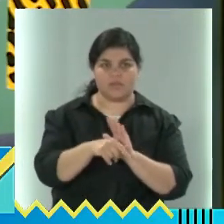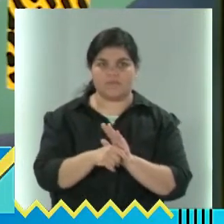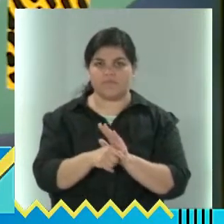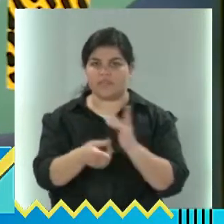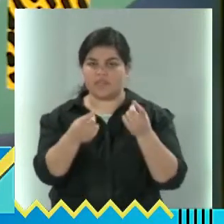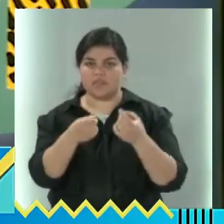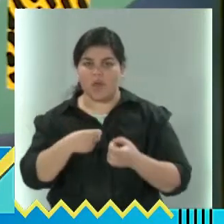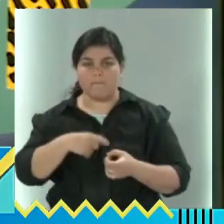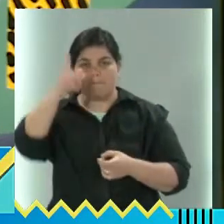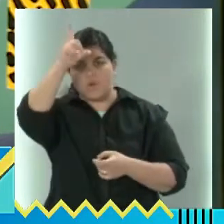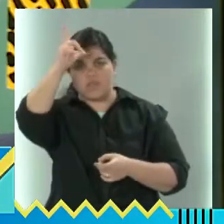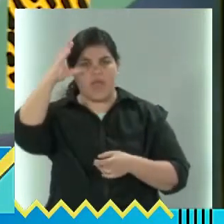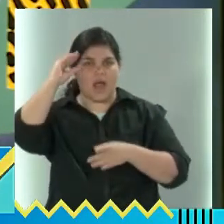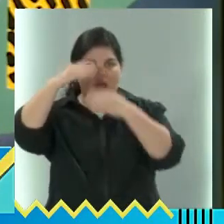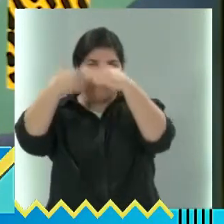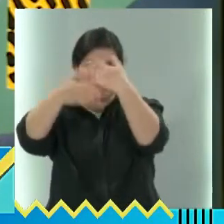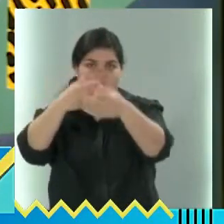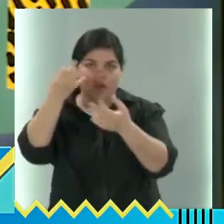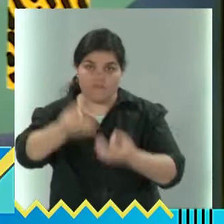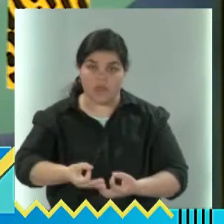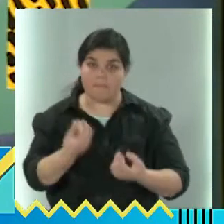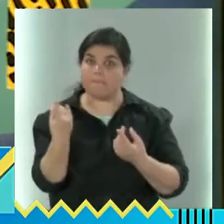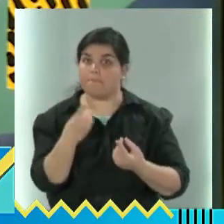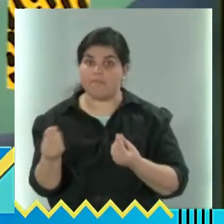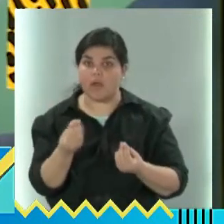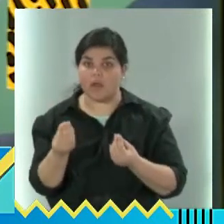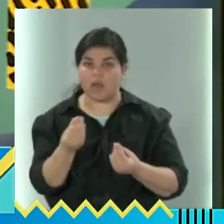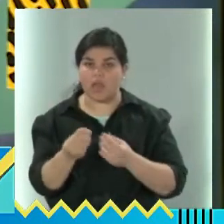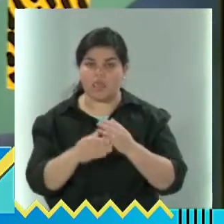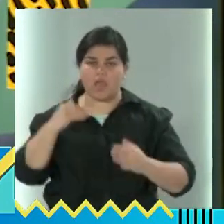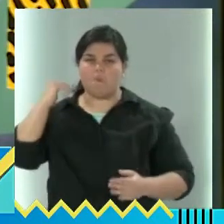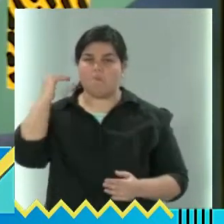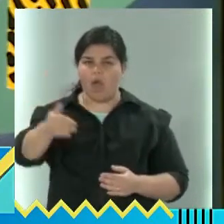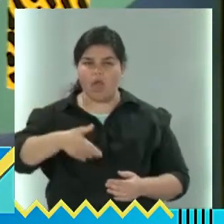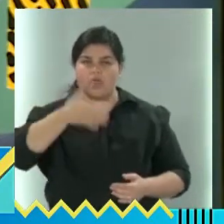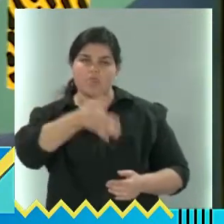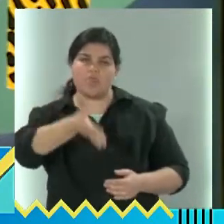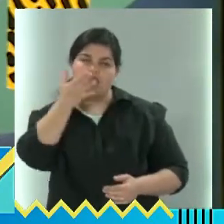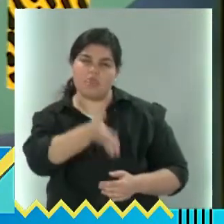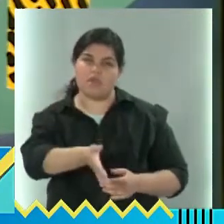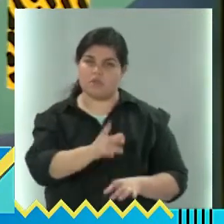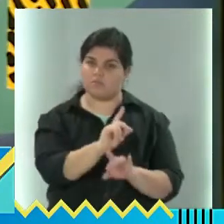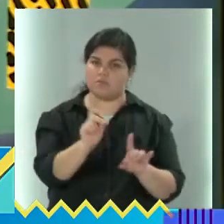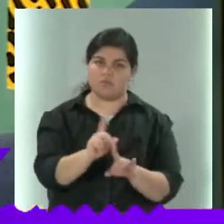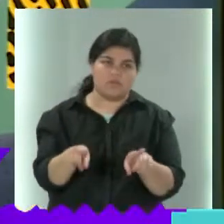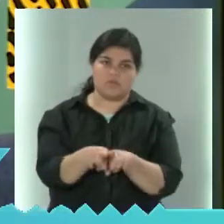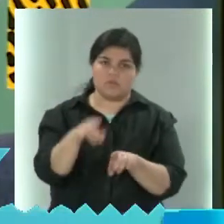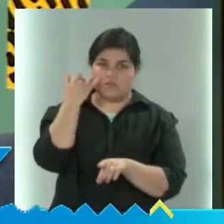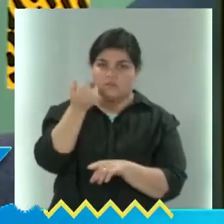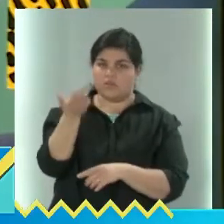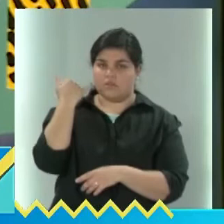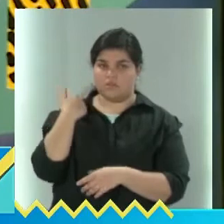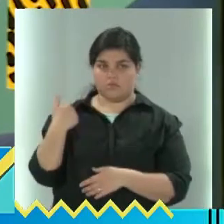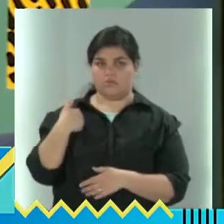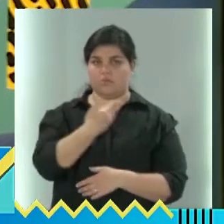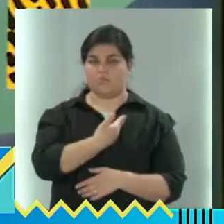policía muy bien capacitada para evitar los excesos, que es a lo que le tememos, que muchas veces ya suceden con este anterior código. Yo soy presidente de